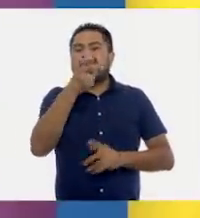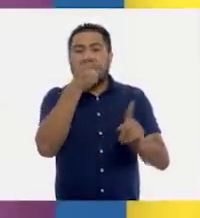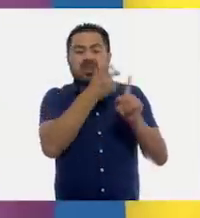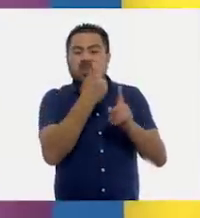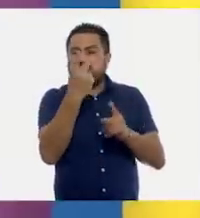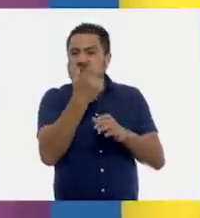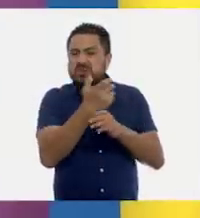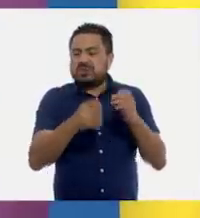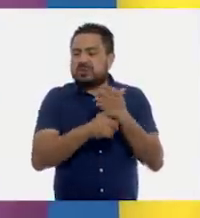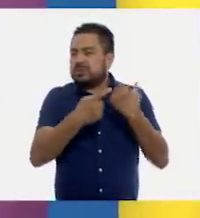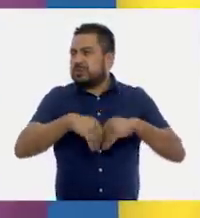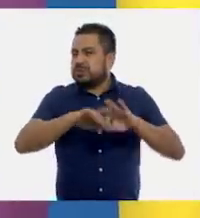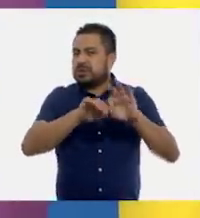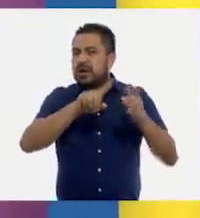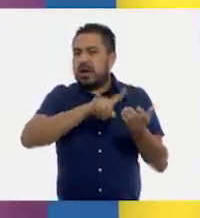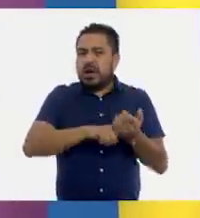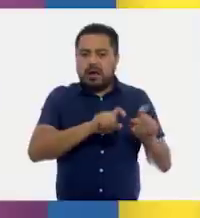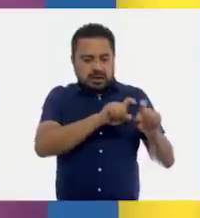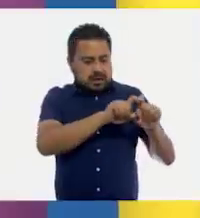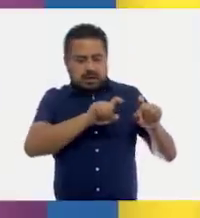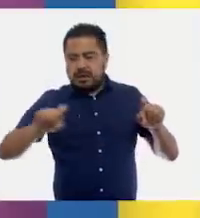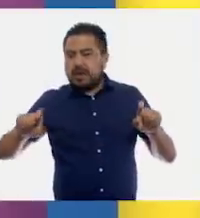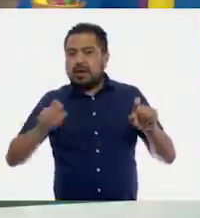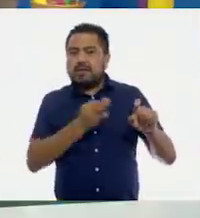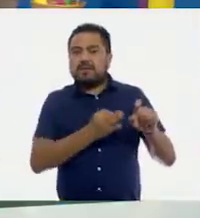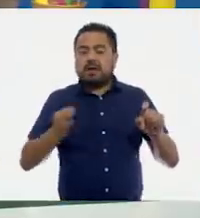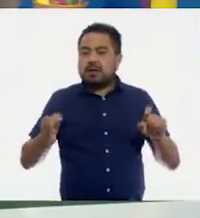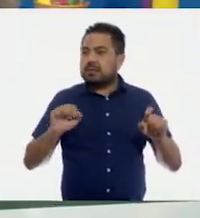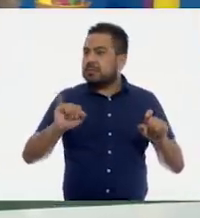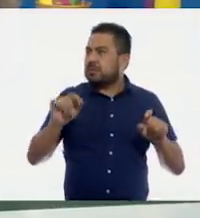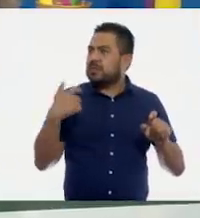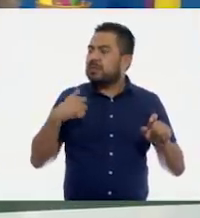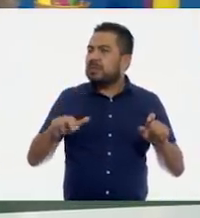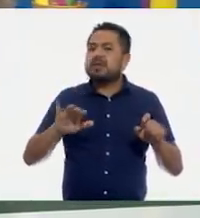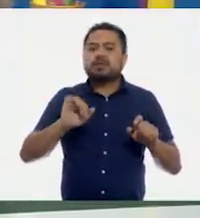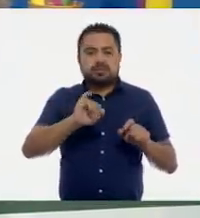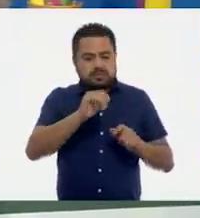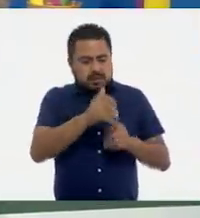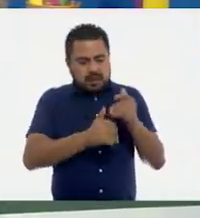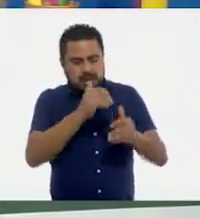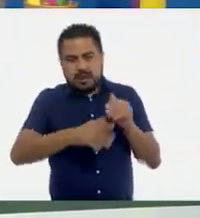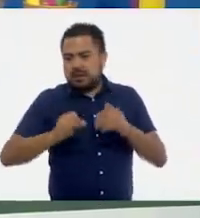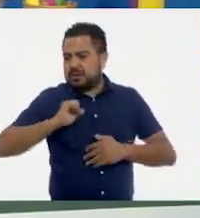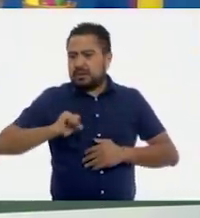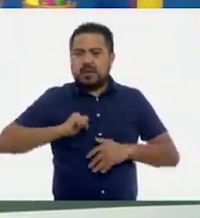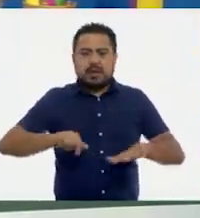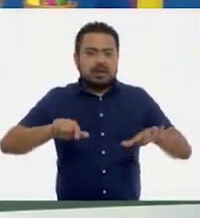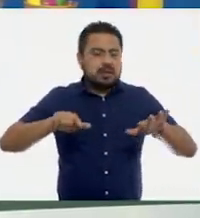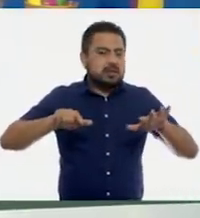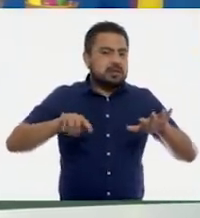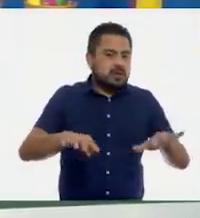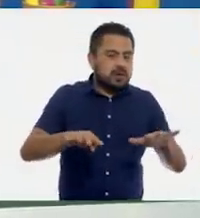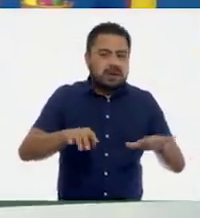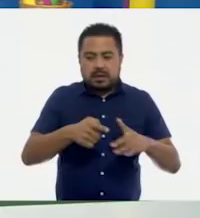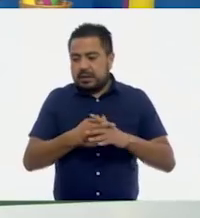dos acontecimientos están en nuestra línea del tiempo, maestra. Sí. A finales del siglo XIX y comienzos del XX, Díaz gozaba